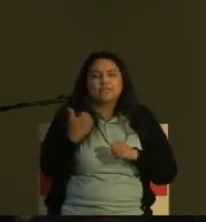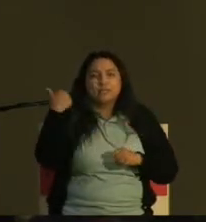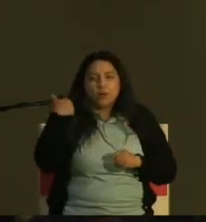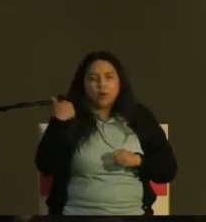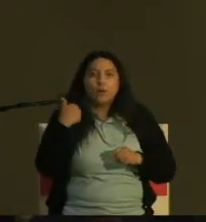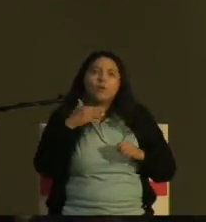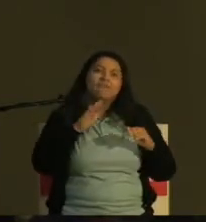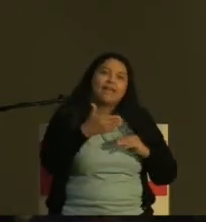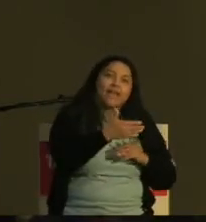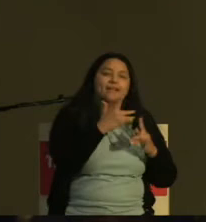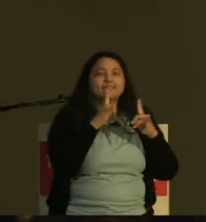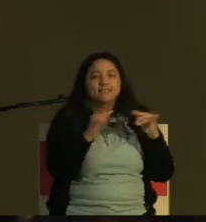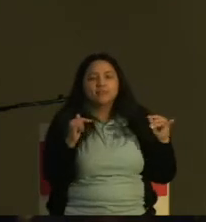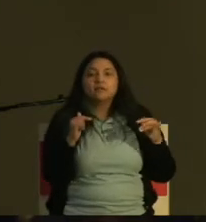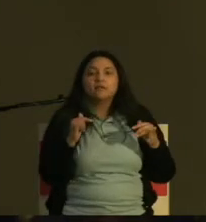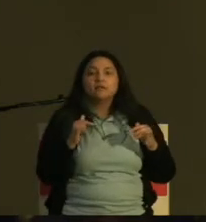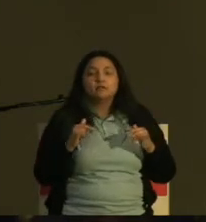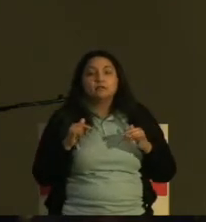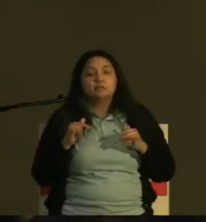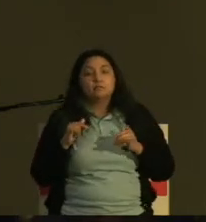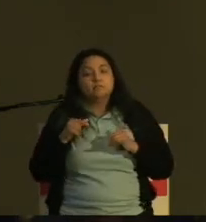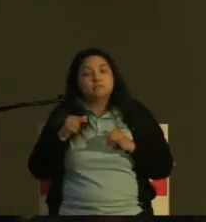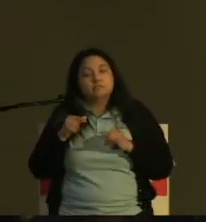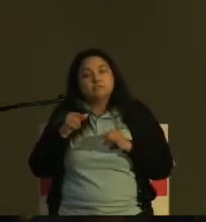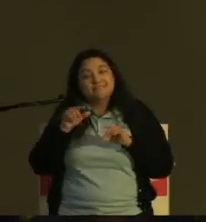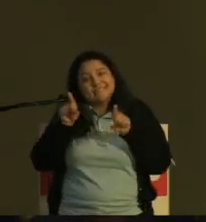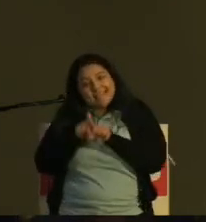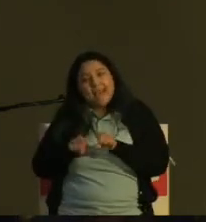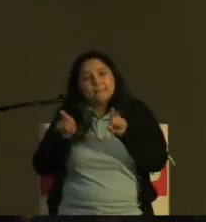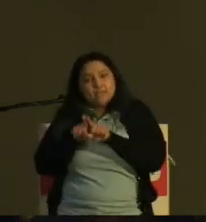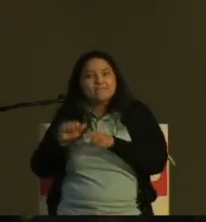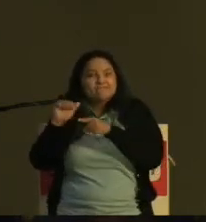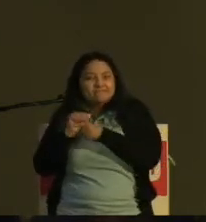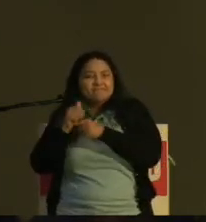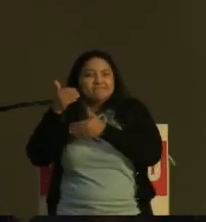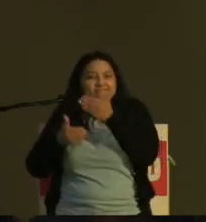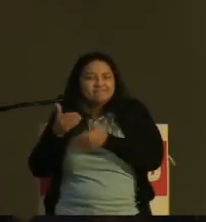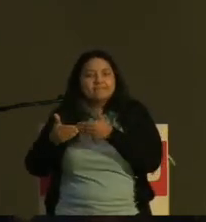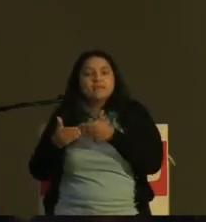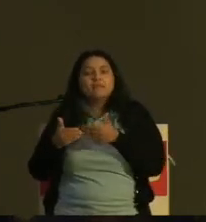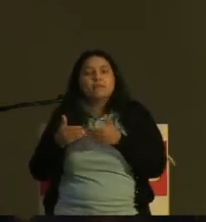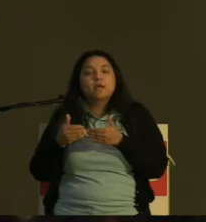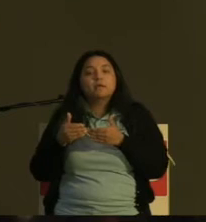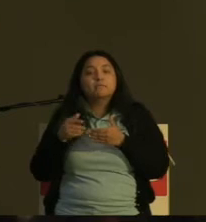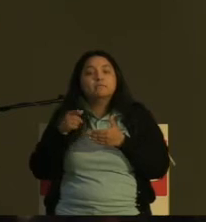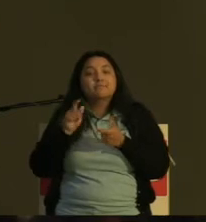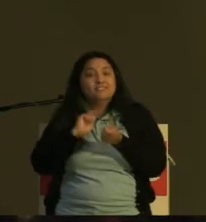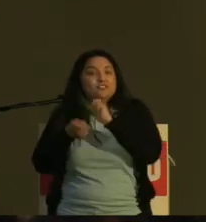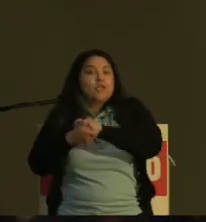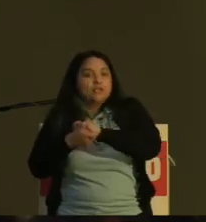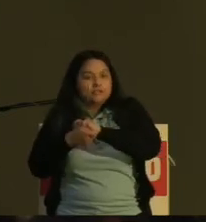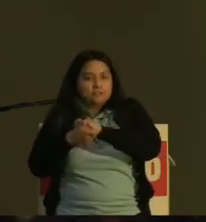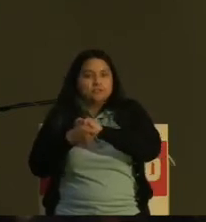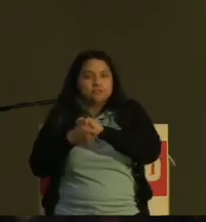¿no? Porque ya hay como un retintintín de tanto corregir, etcétera. Pero allí me jugaron, hicieron la mala